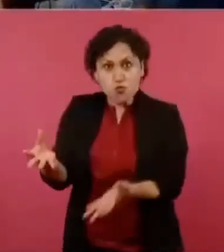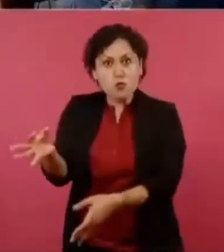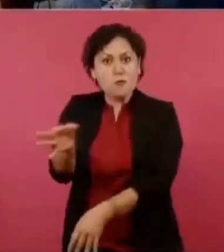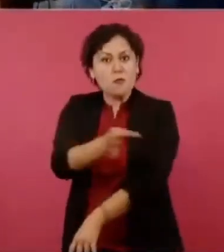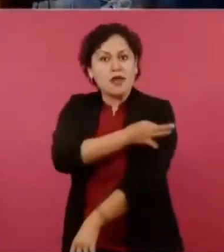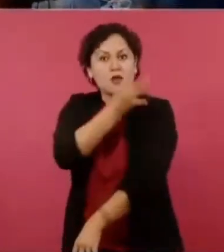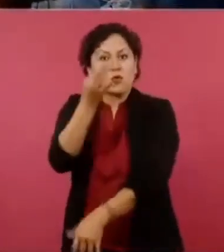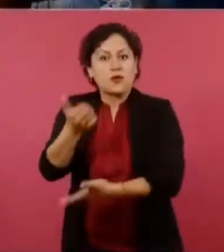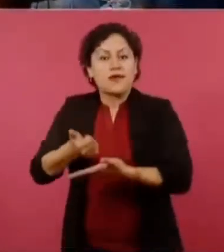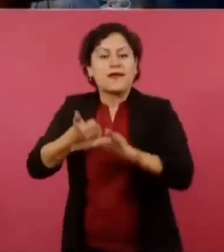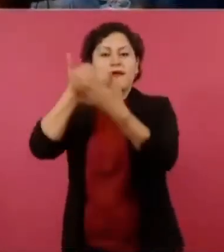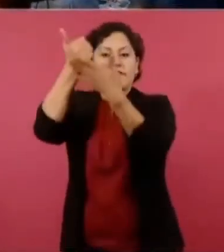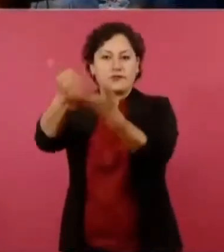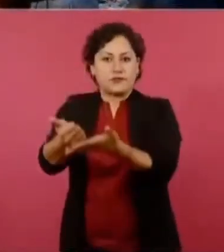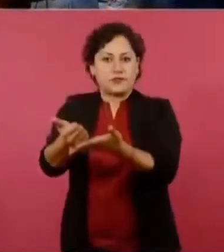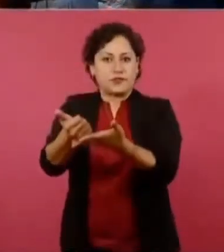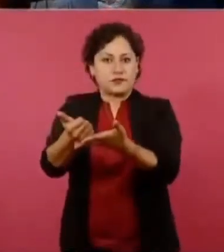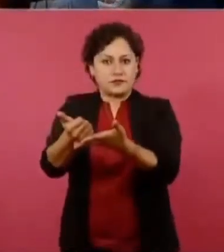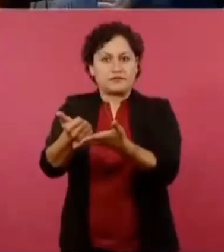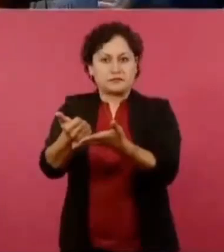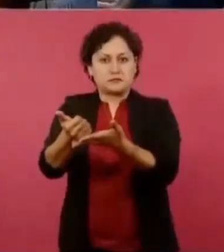creó el organismo en la ONU,